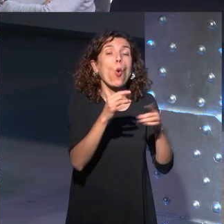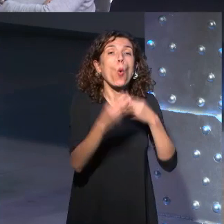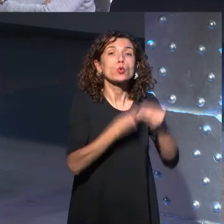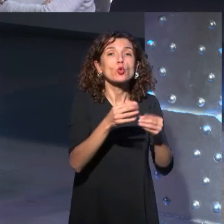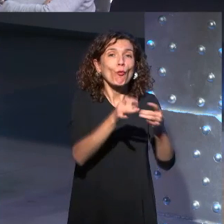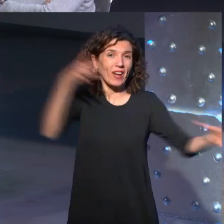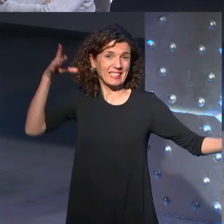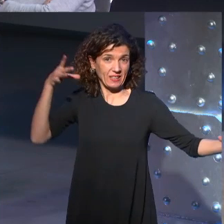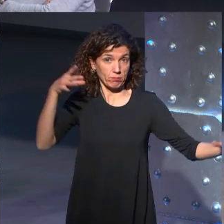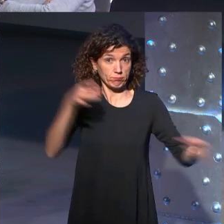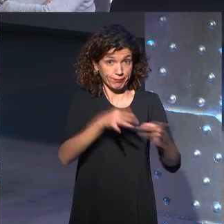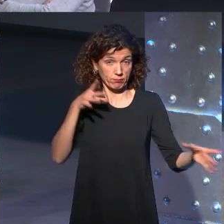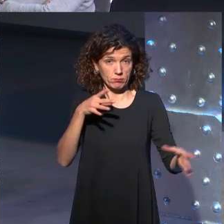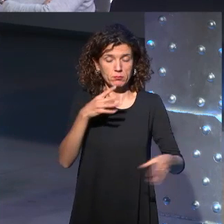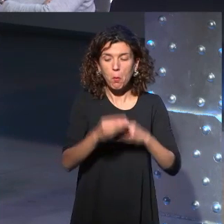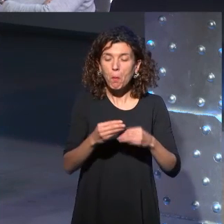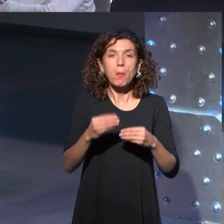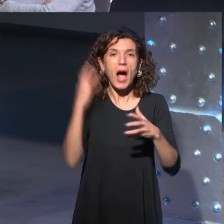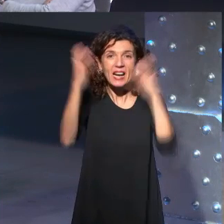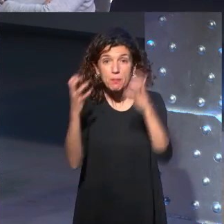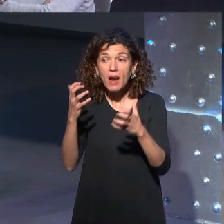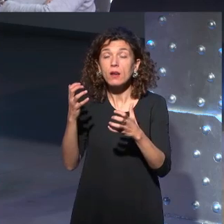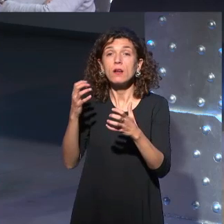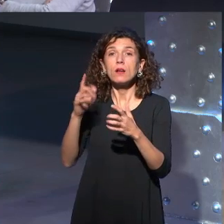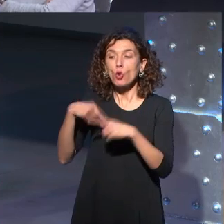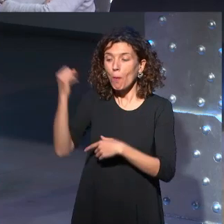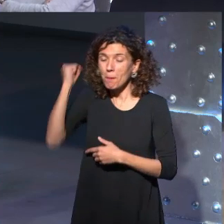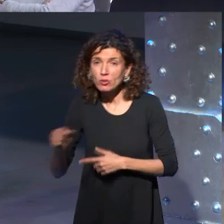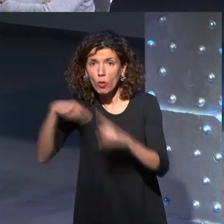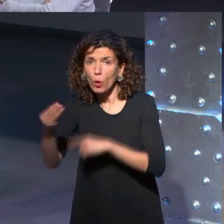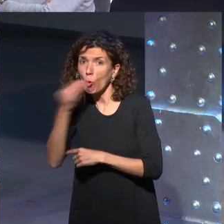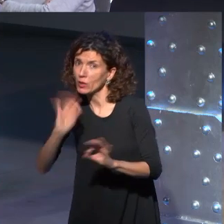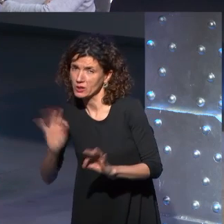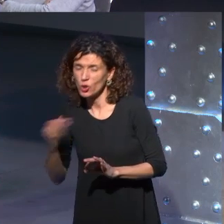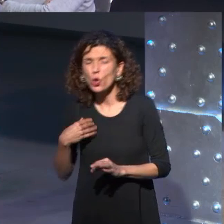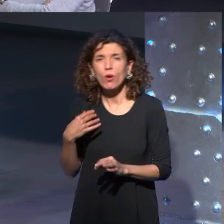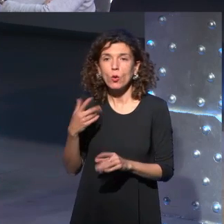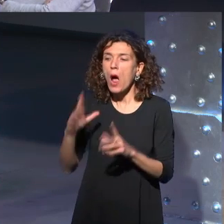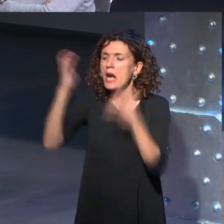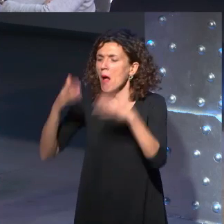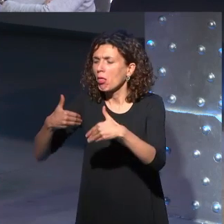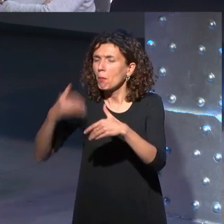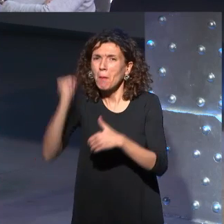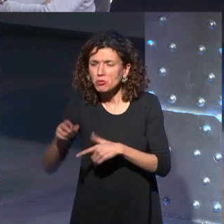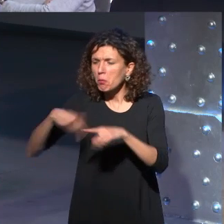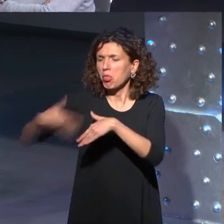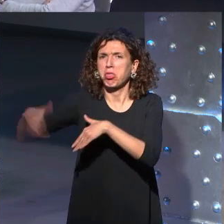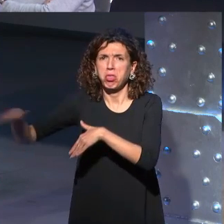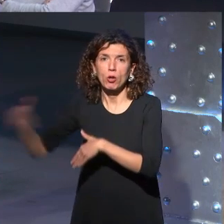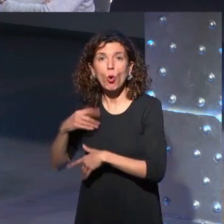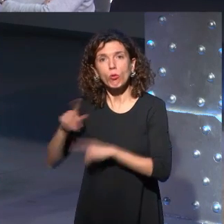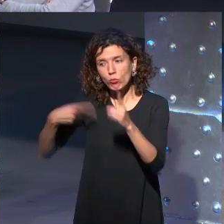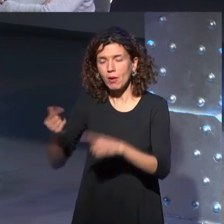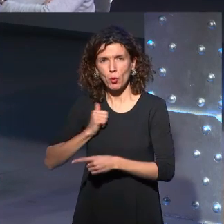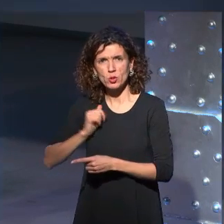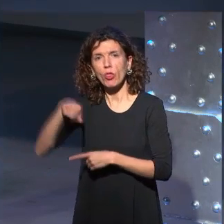solamente y no mato un animal que no me coma. Y no desperdicio nada de ese animal.